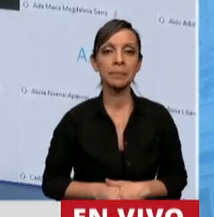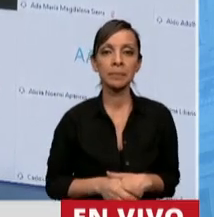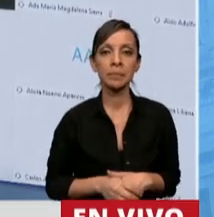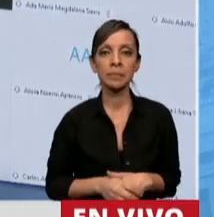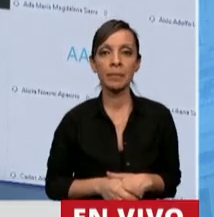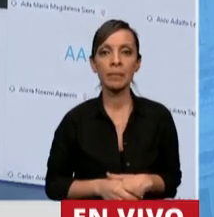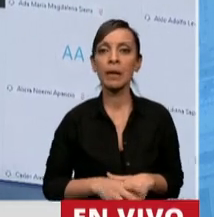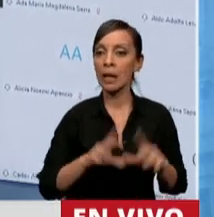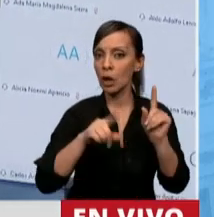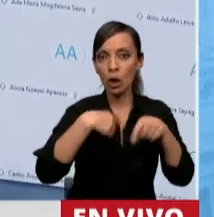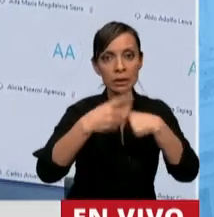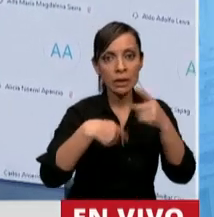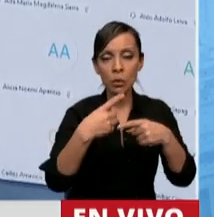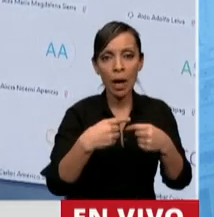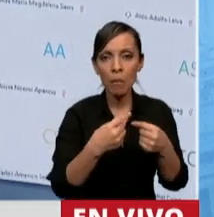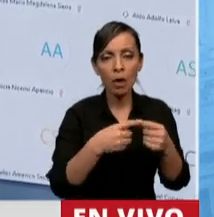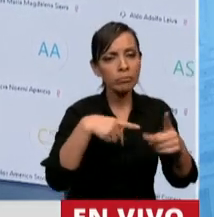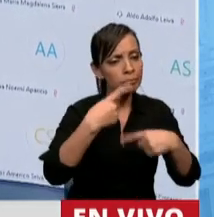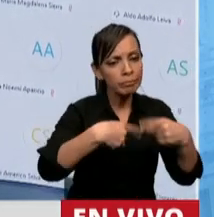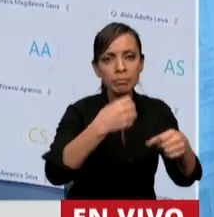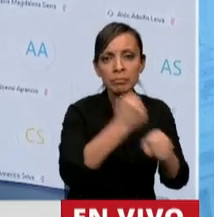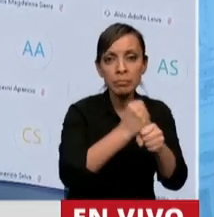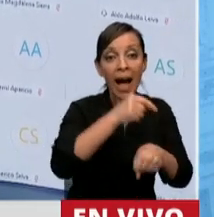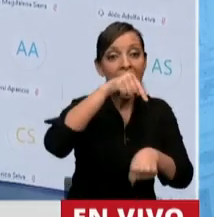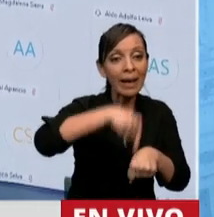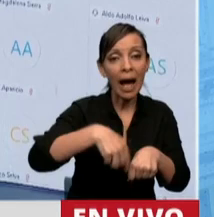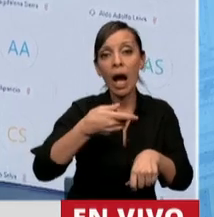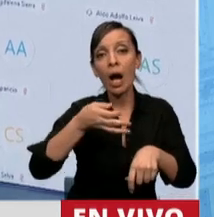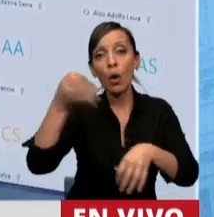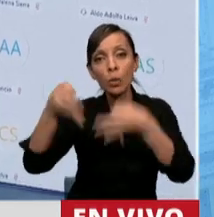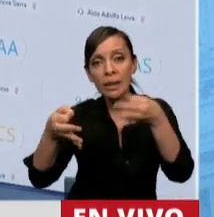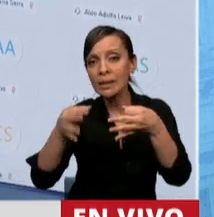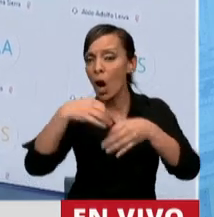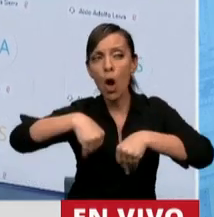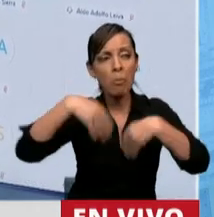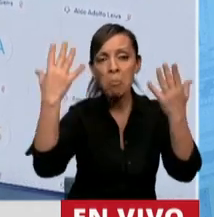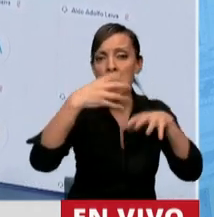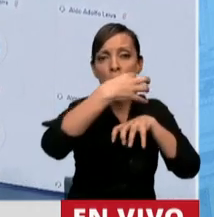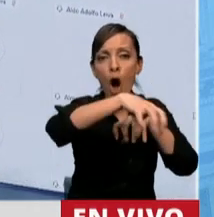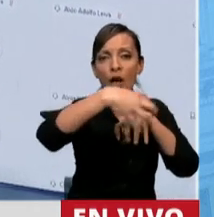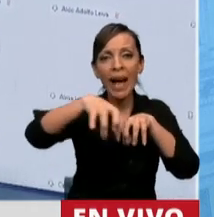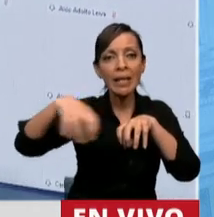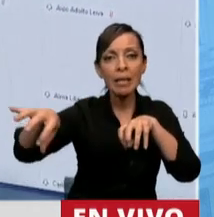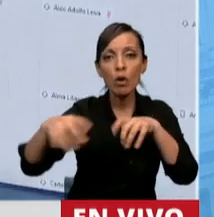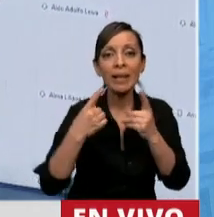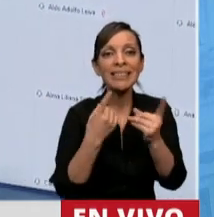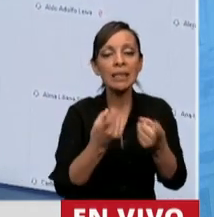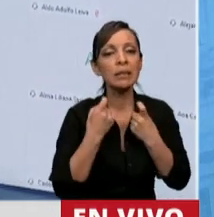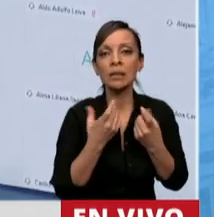y seguiremos haciendo las reservas que tengamos que hacer acá en la justicia o en los organismos que creamos que